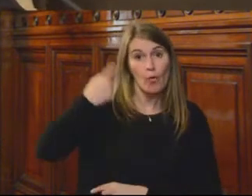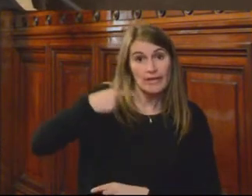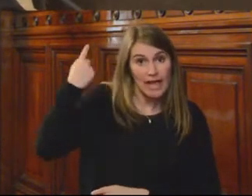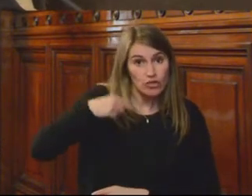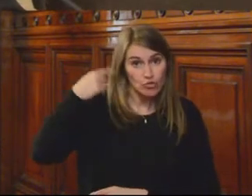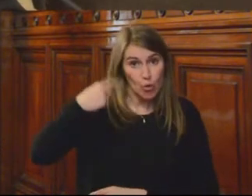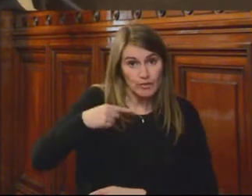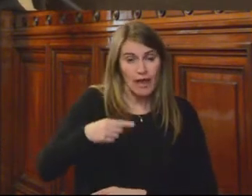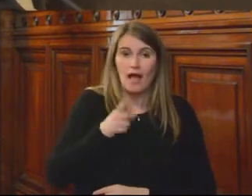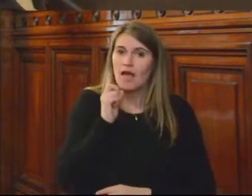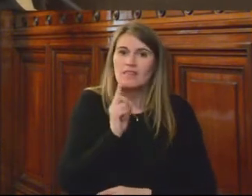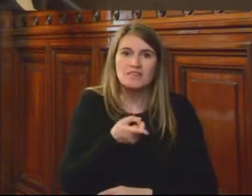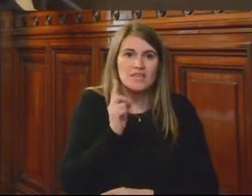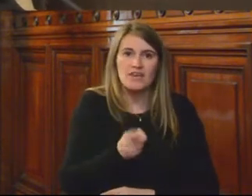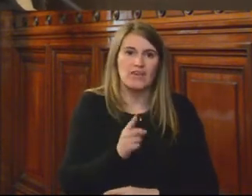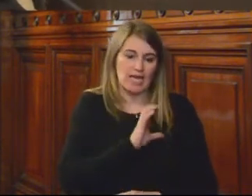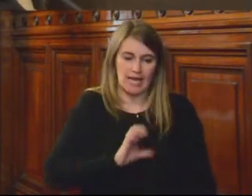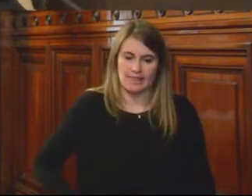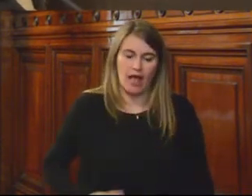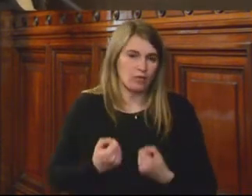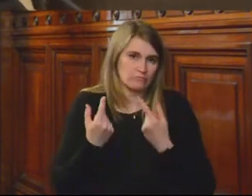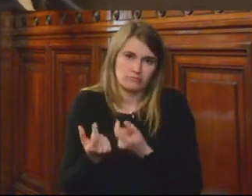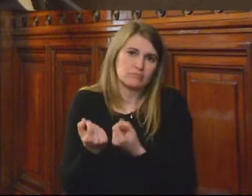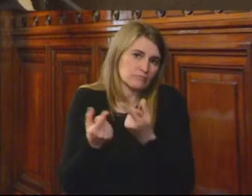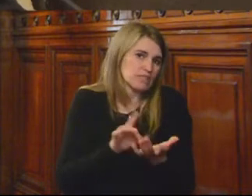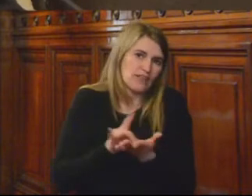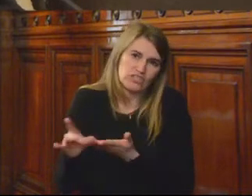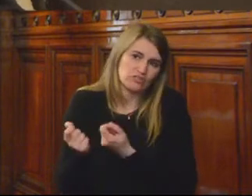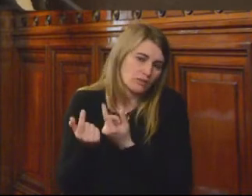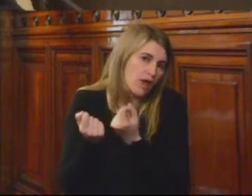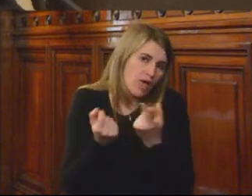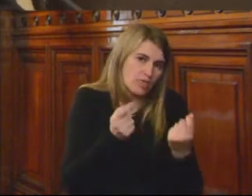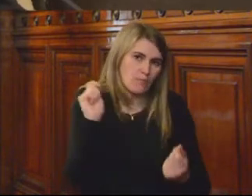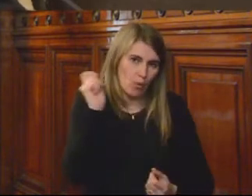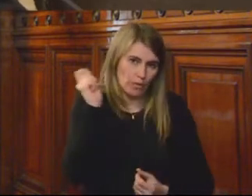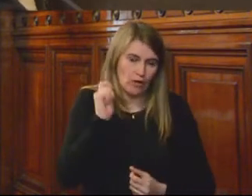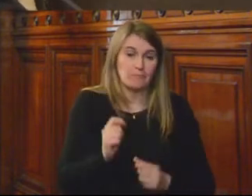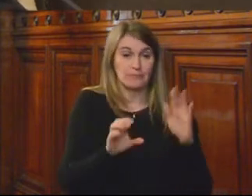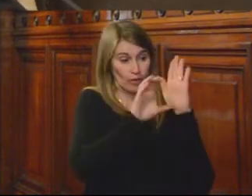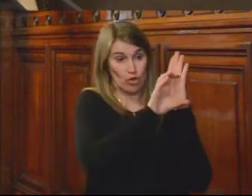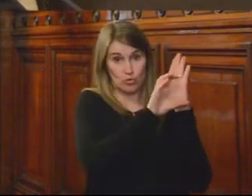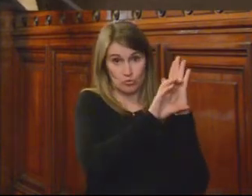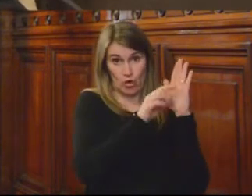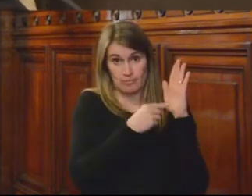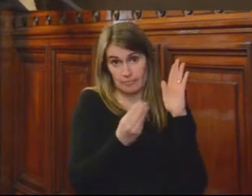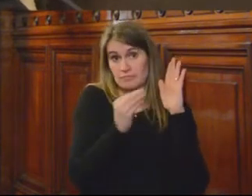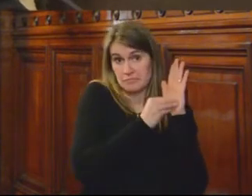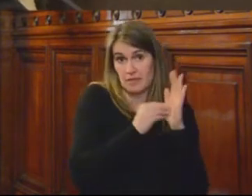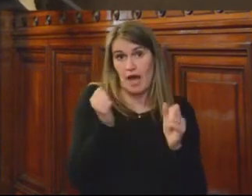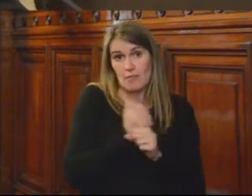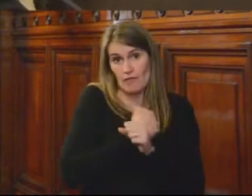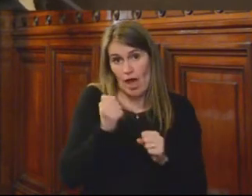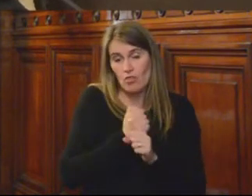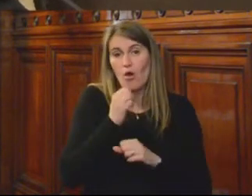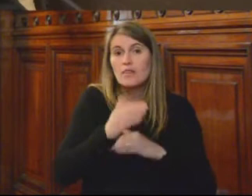función indeclinable del Estado. La aprobación de esa Constitución tuvo un impacto fundamental en el